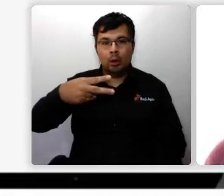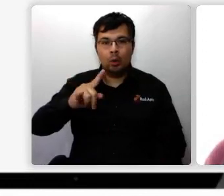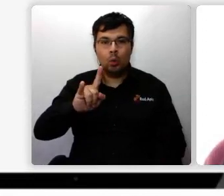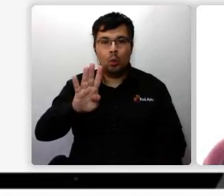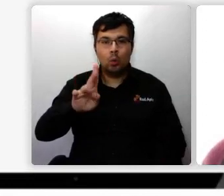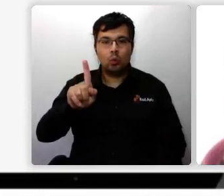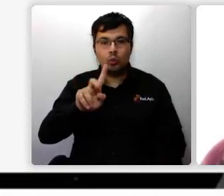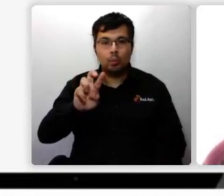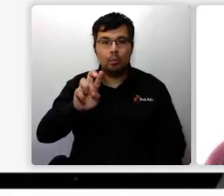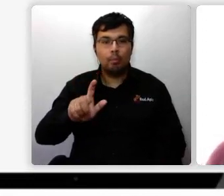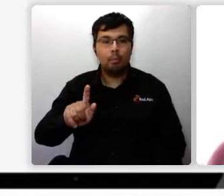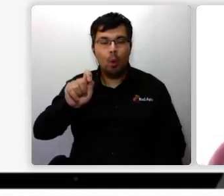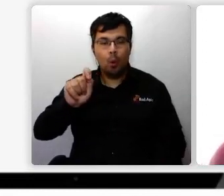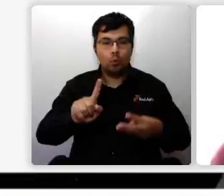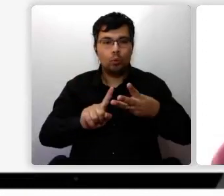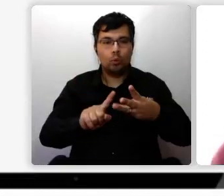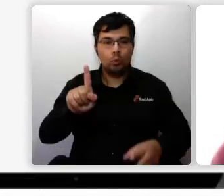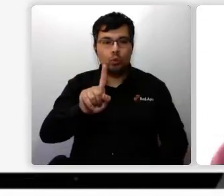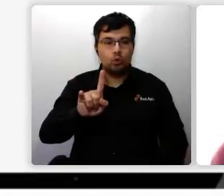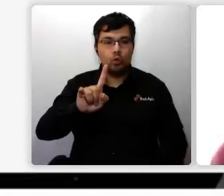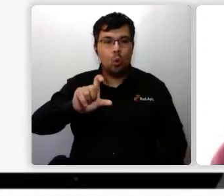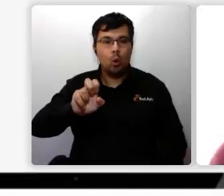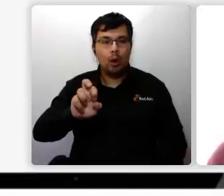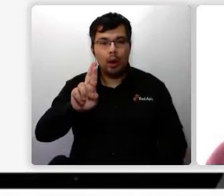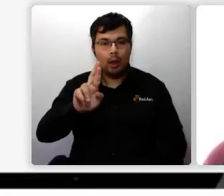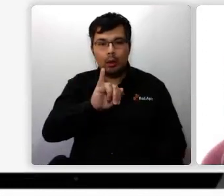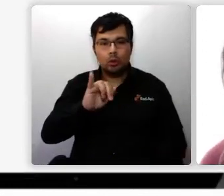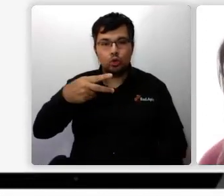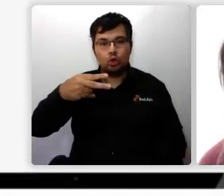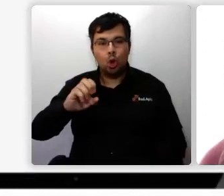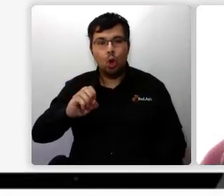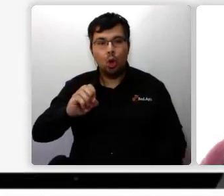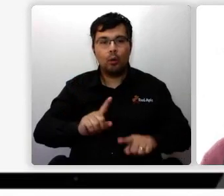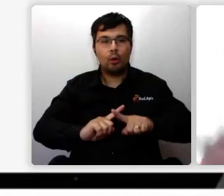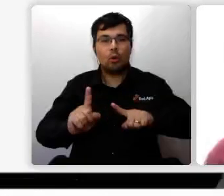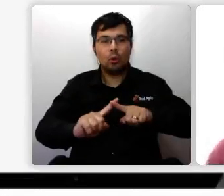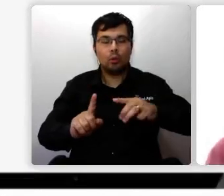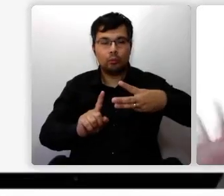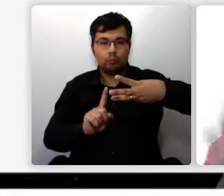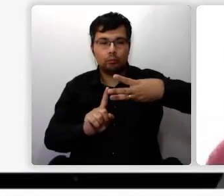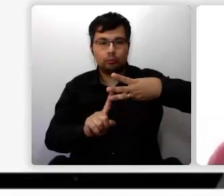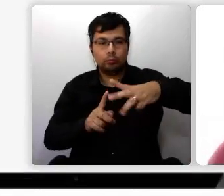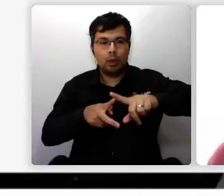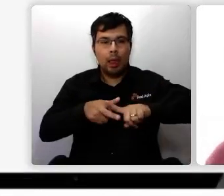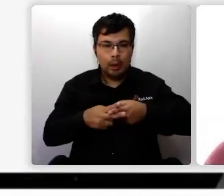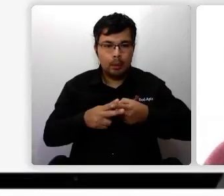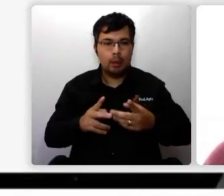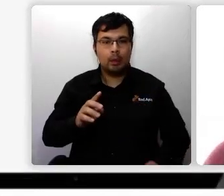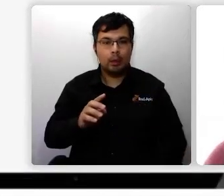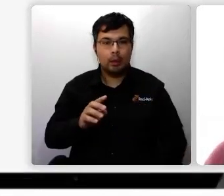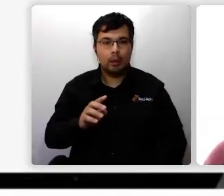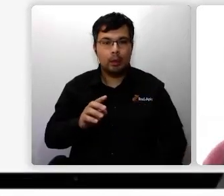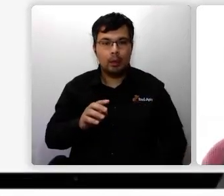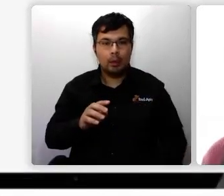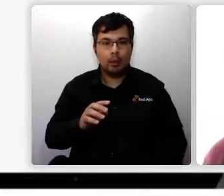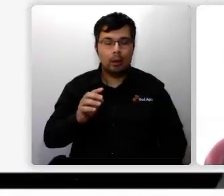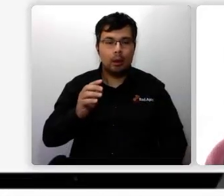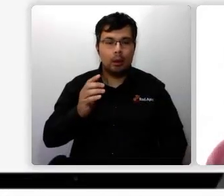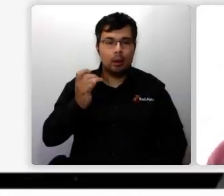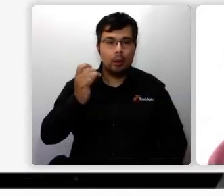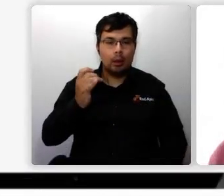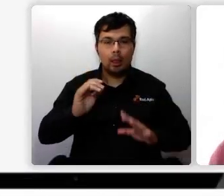BI, la herramienta Power BI de Microsoft, IBM Analytics, SAP BI, entre otras cosas. Como les